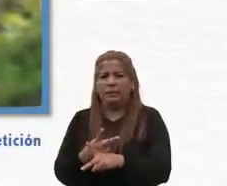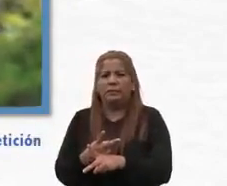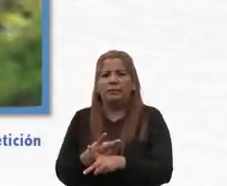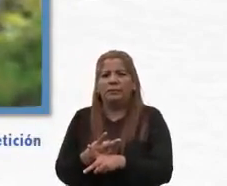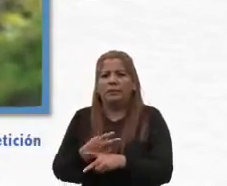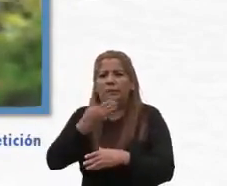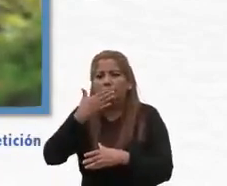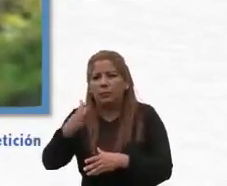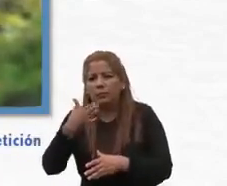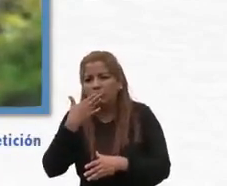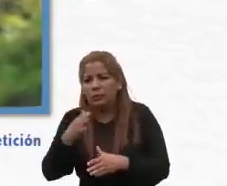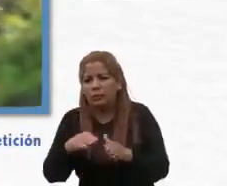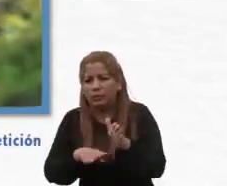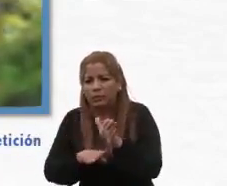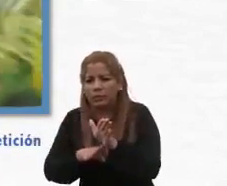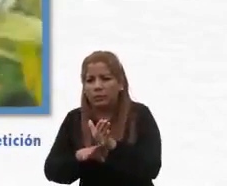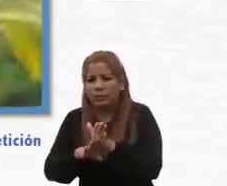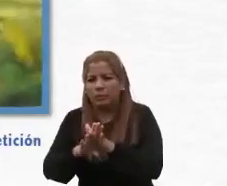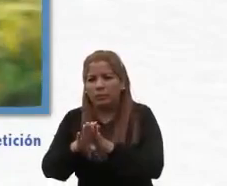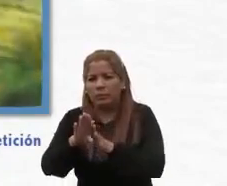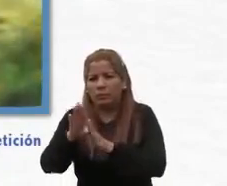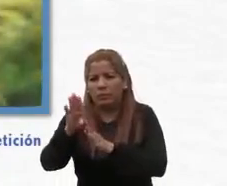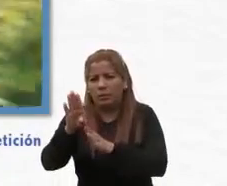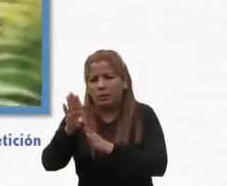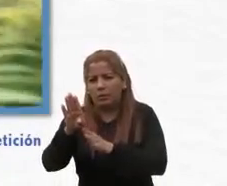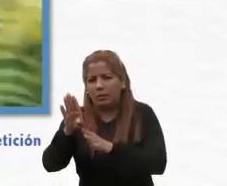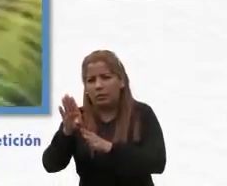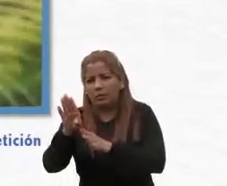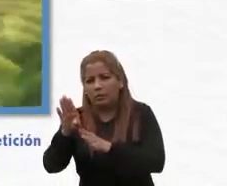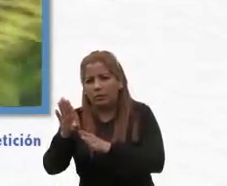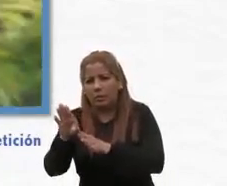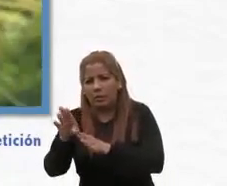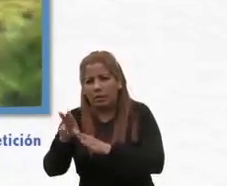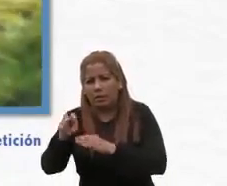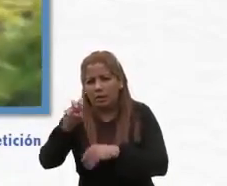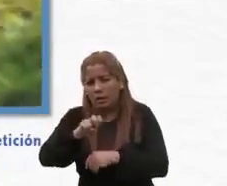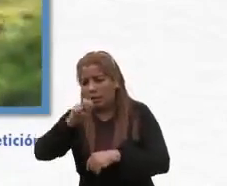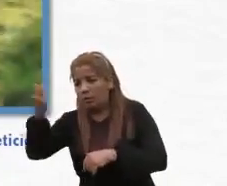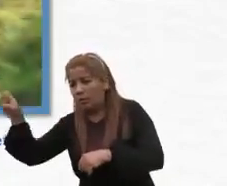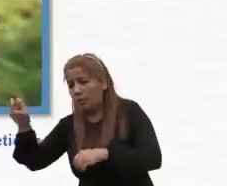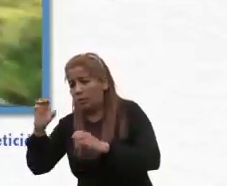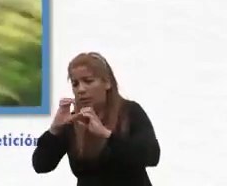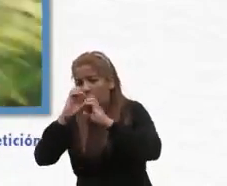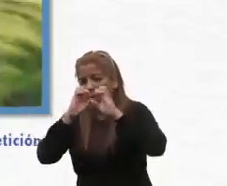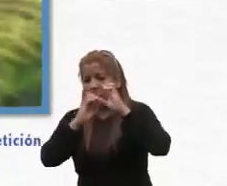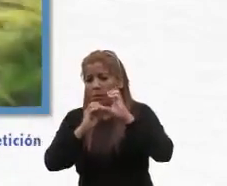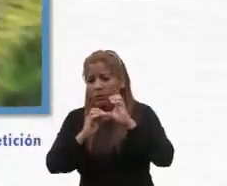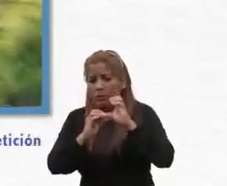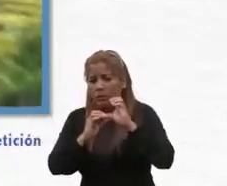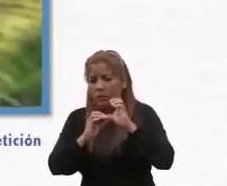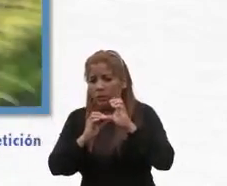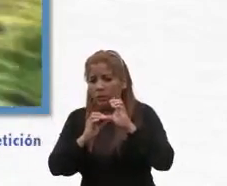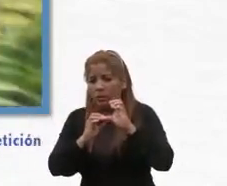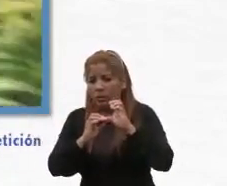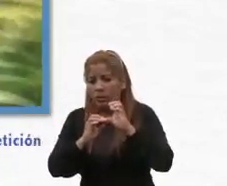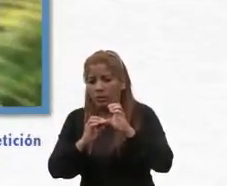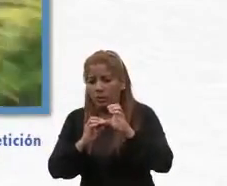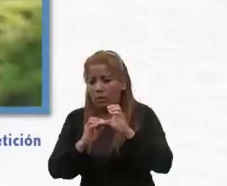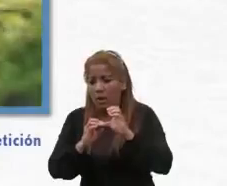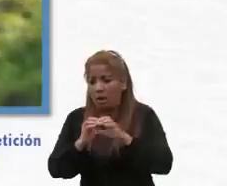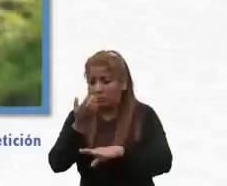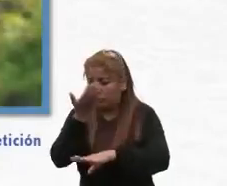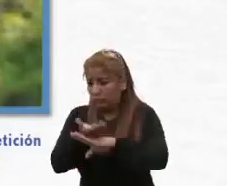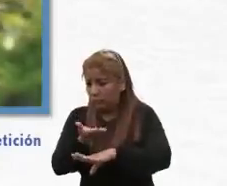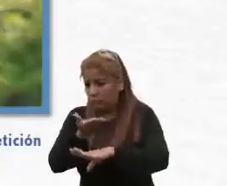han desarrollado, junto con las comunidades afro, por ejemplo, en el norte del Cauca, el Consejo Territorial Interétnico, una propuesta